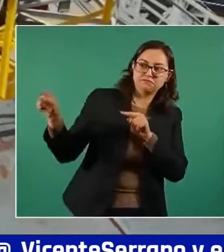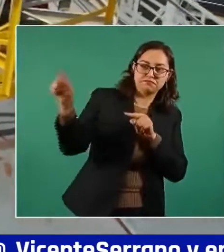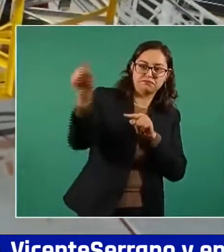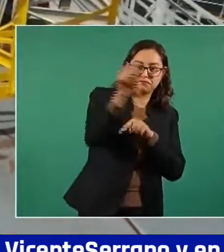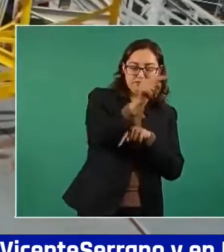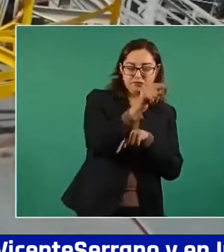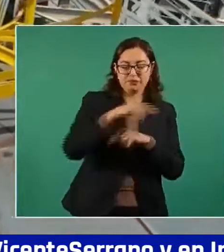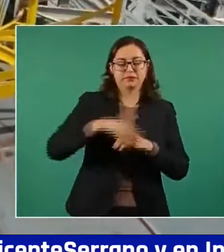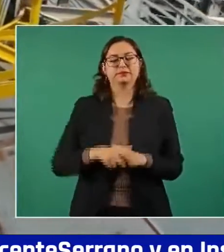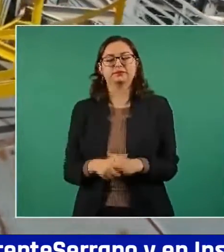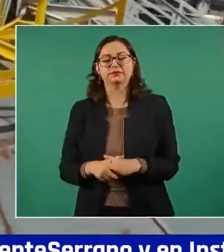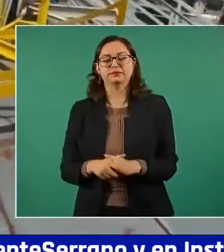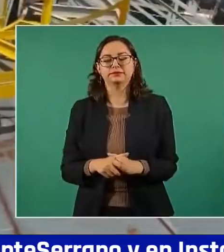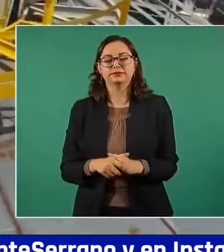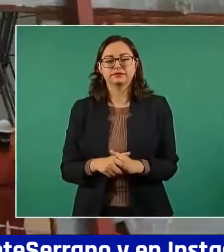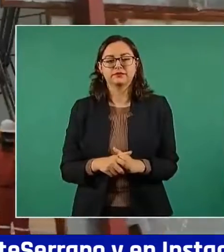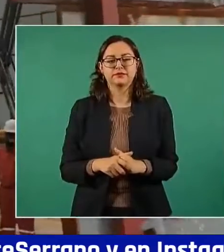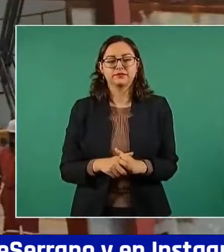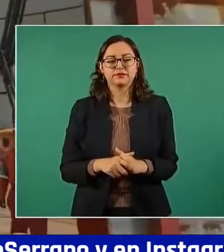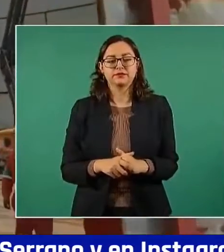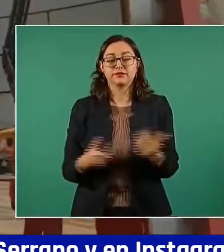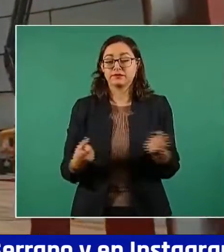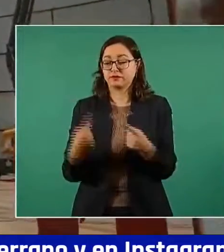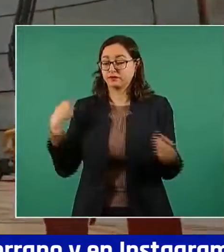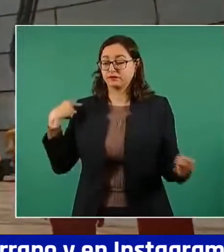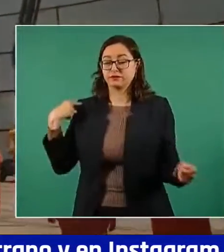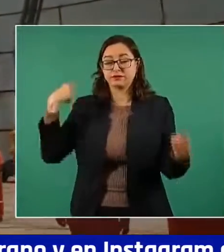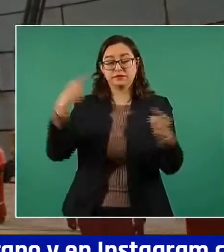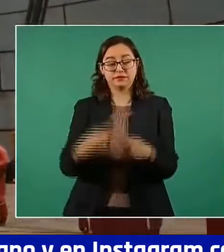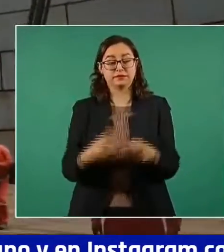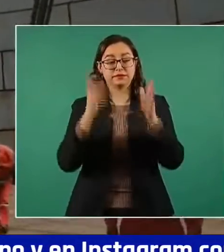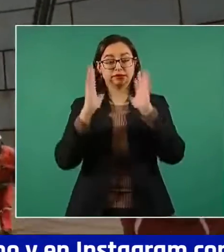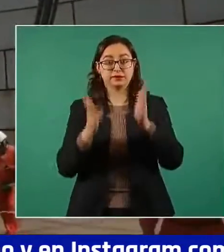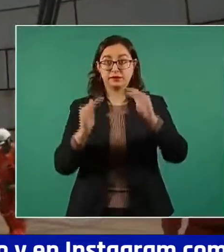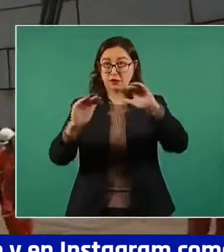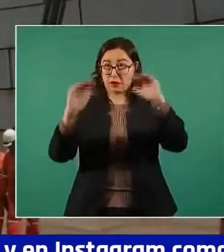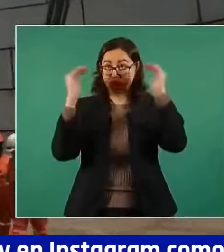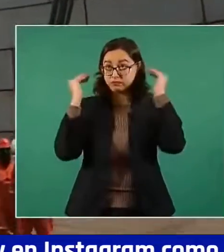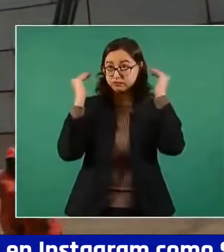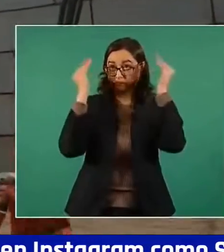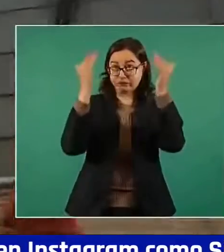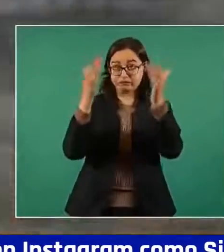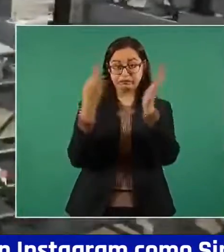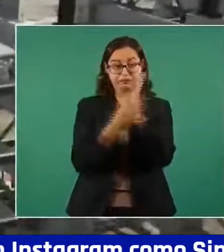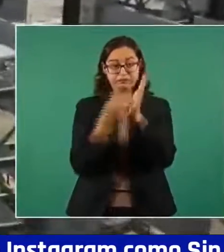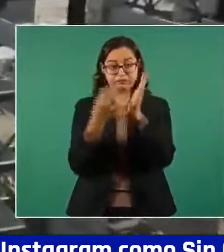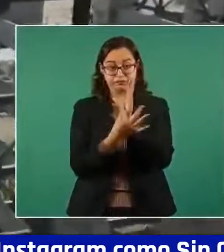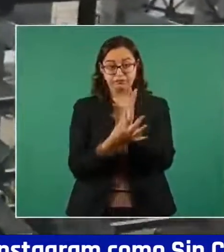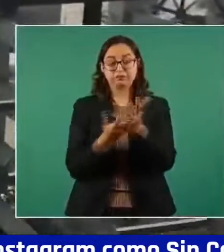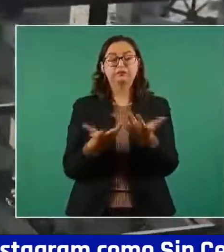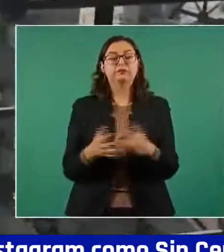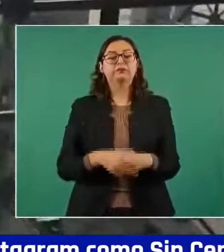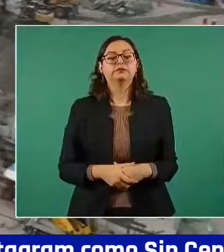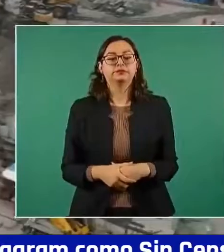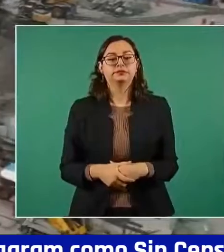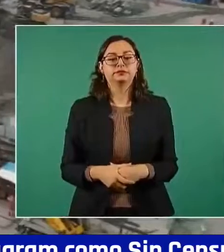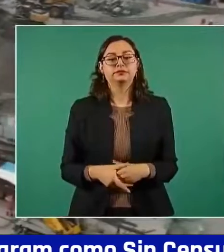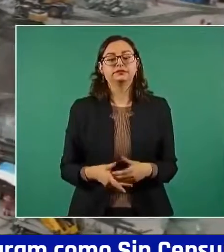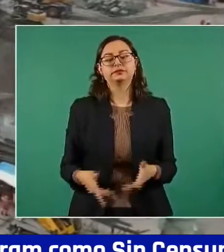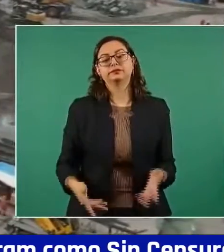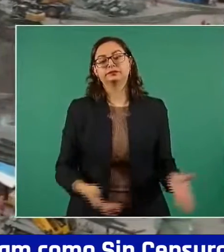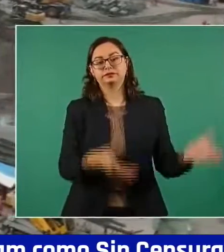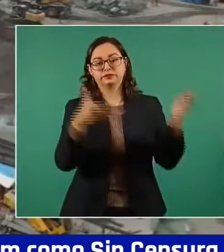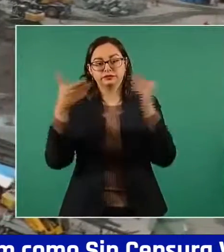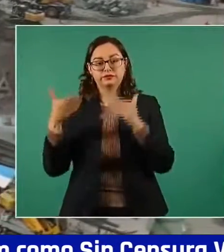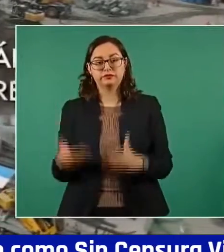polos superiores de los diversos tanques esféricos. A la fecha ya se han instalado domos geodésicos y metálicos. En el área de proceso, se trabaja